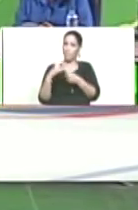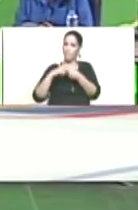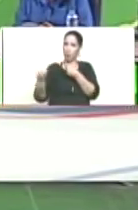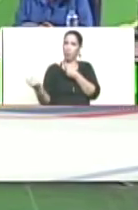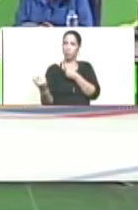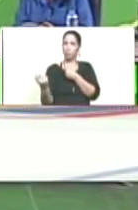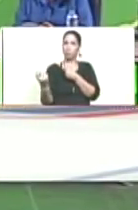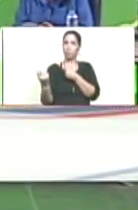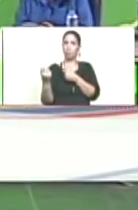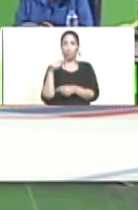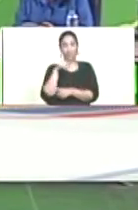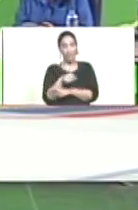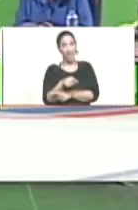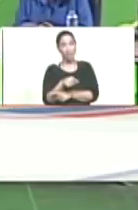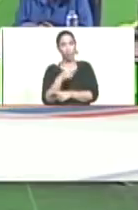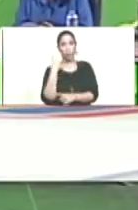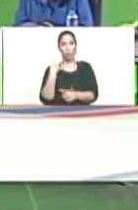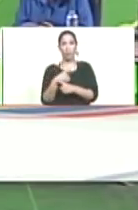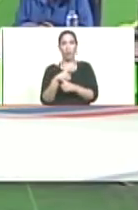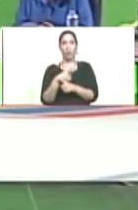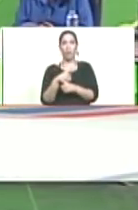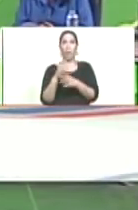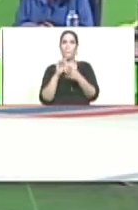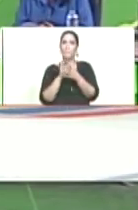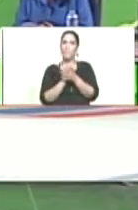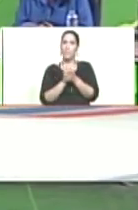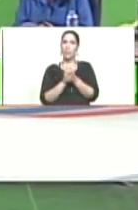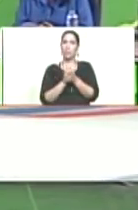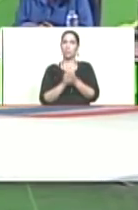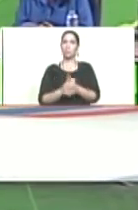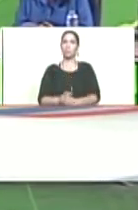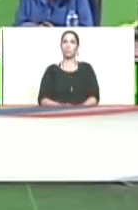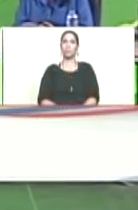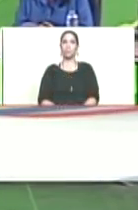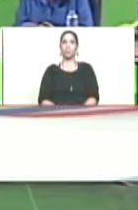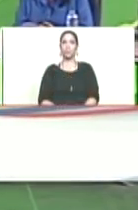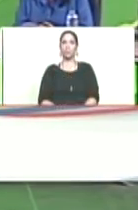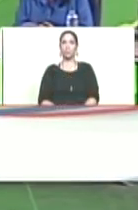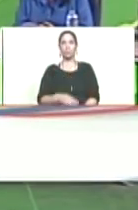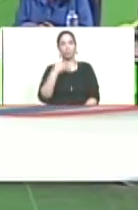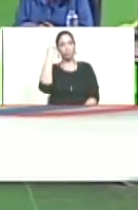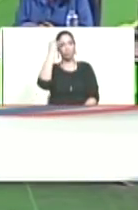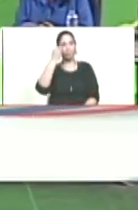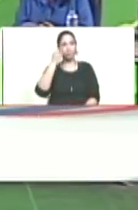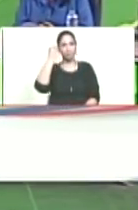Y eso amerita, compañeros, campesinos y campesinas, pensar,